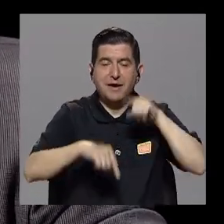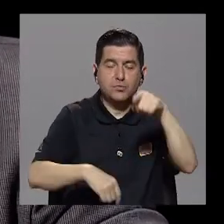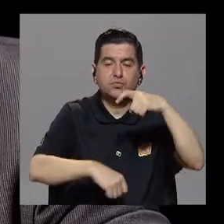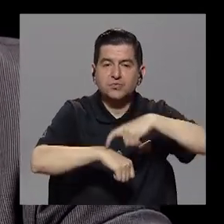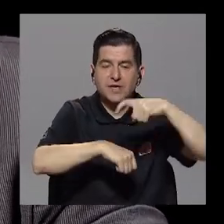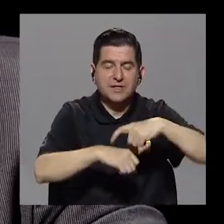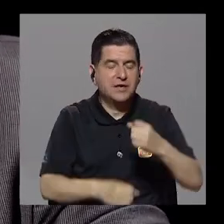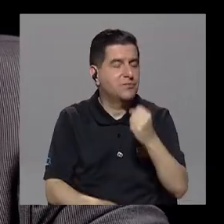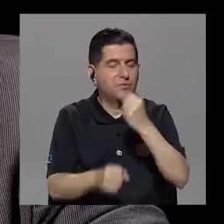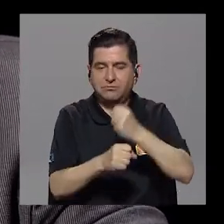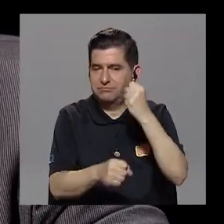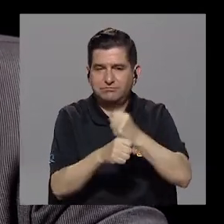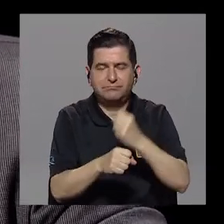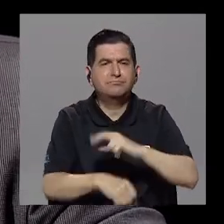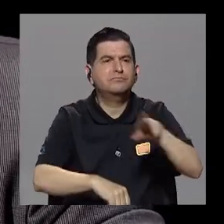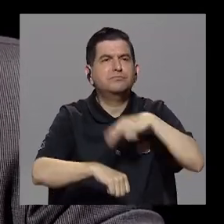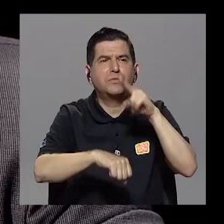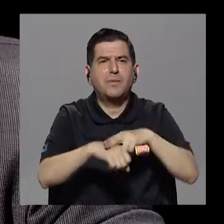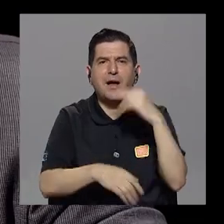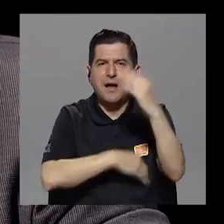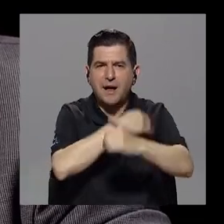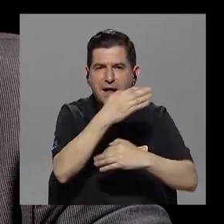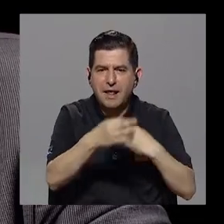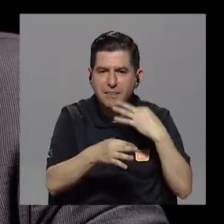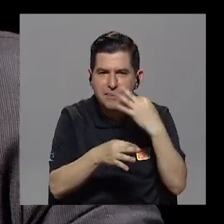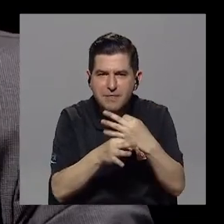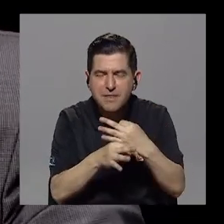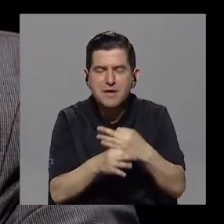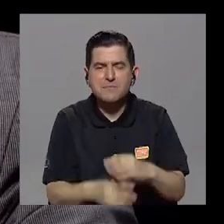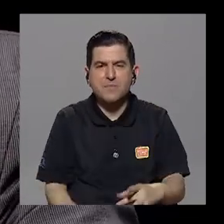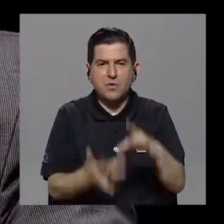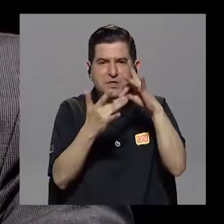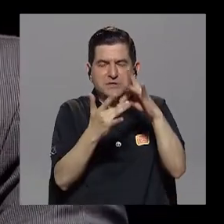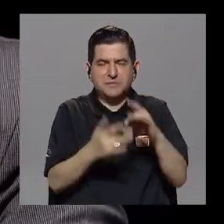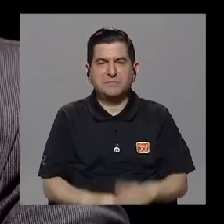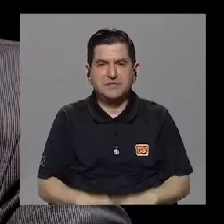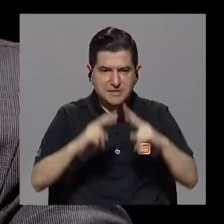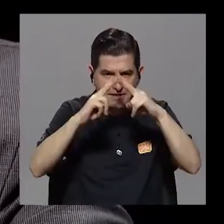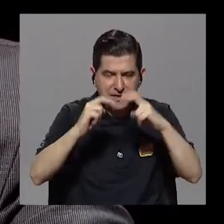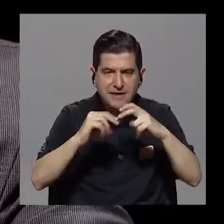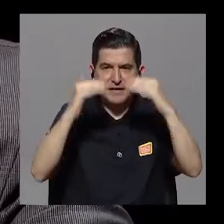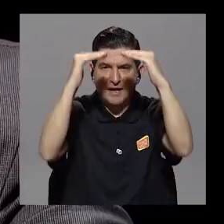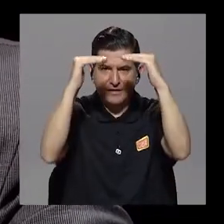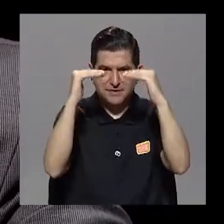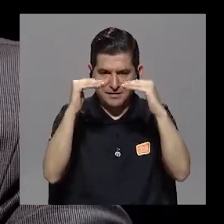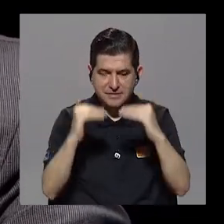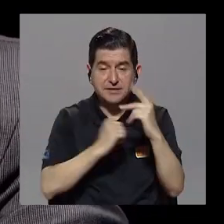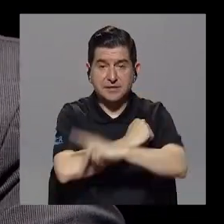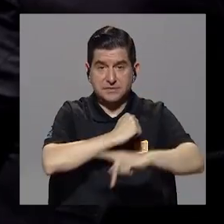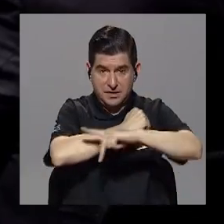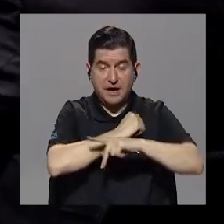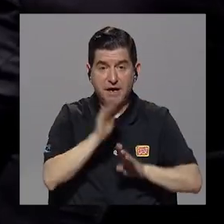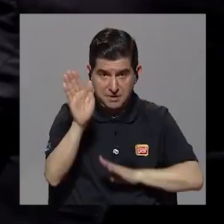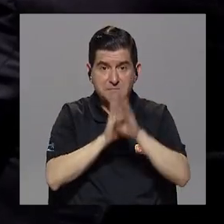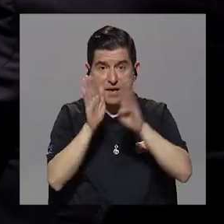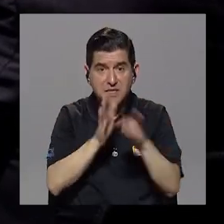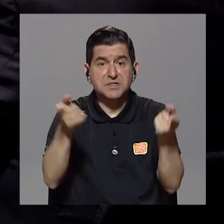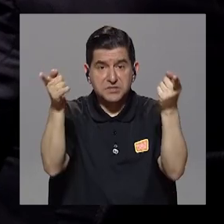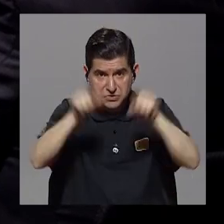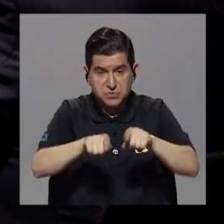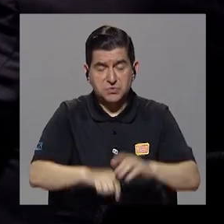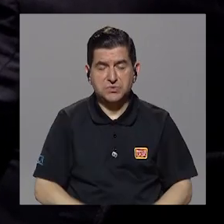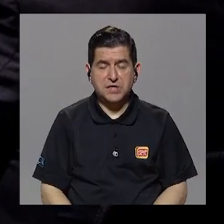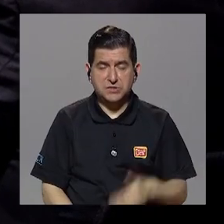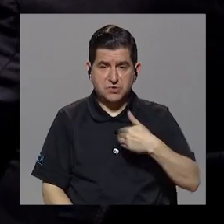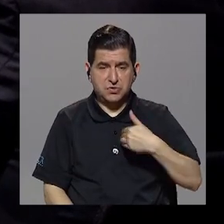pases desempleado, generalmente con algún tipo de corte. Entonces, lógicamente, en los países desarrollados es así, generalmente te dan